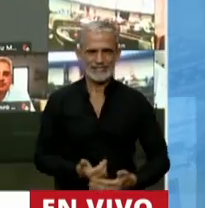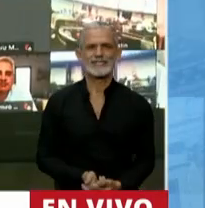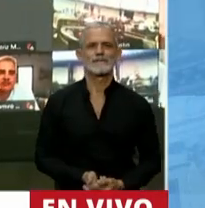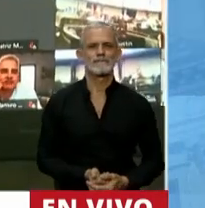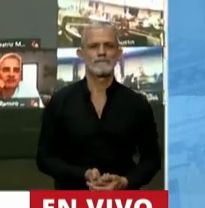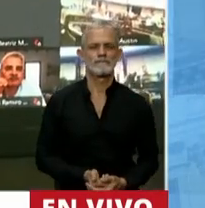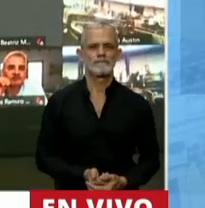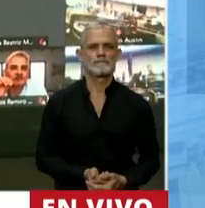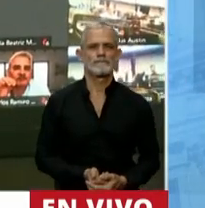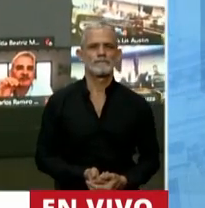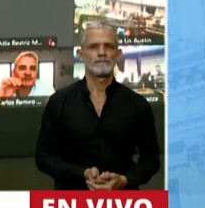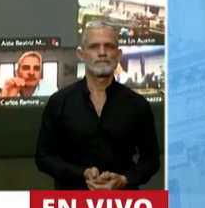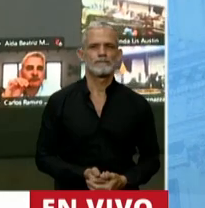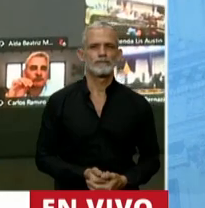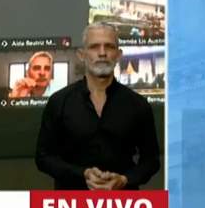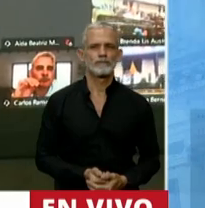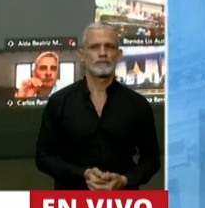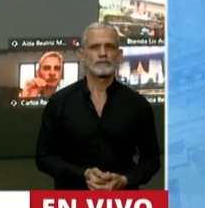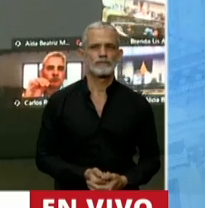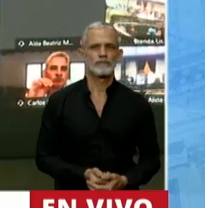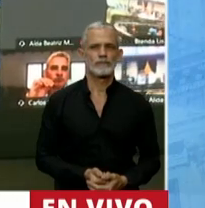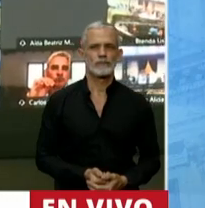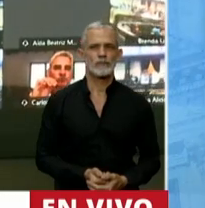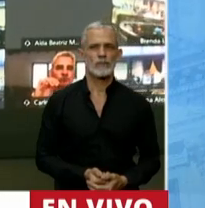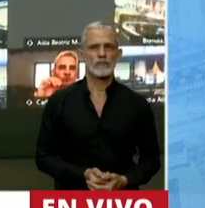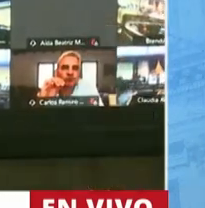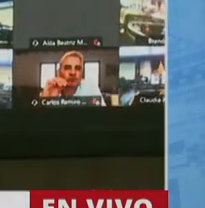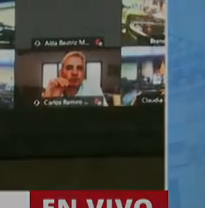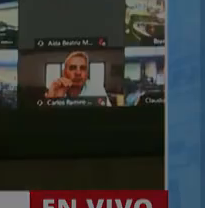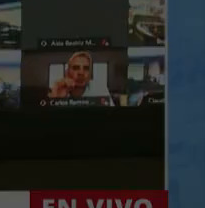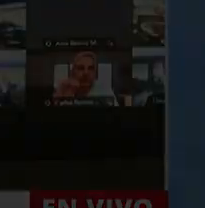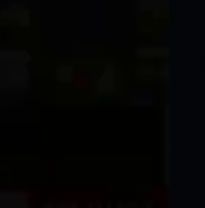Gracias, diputado. Diputada, perdón.